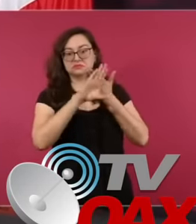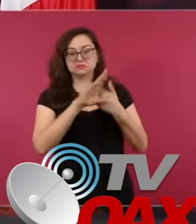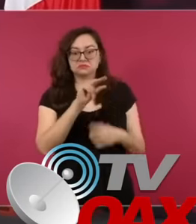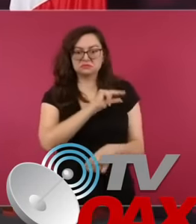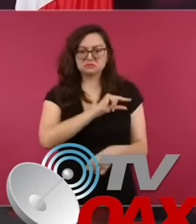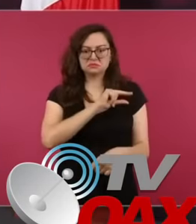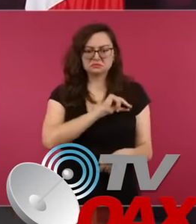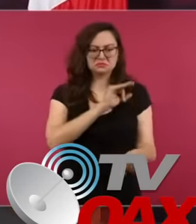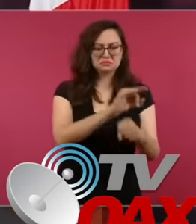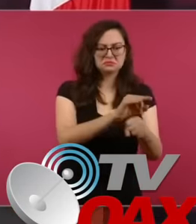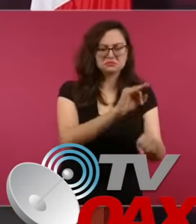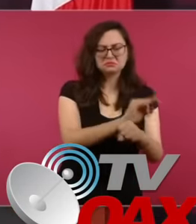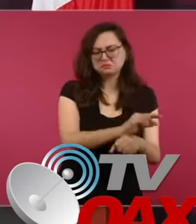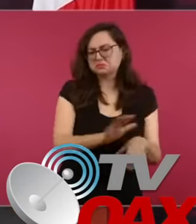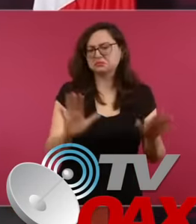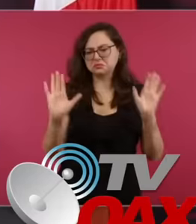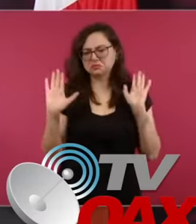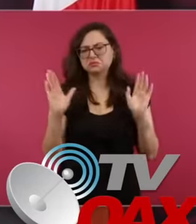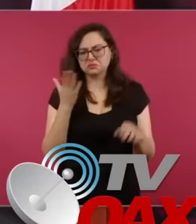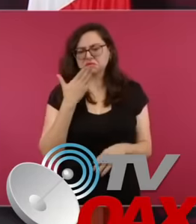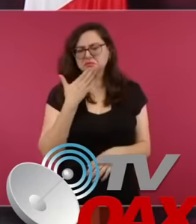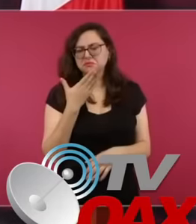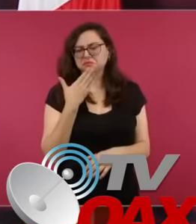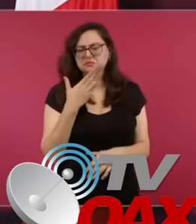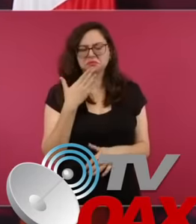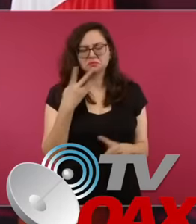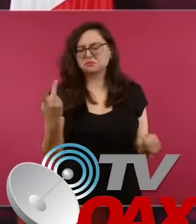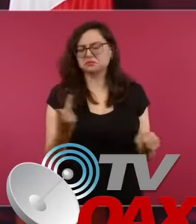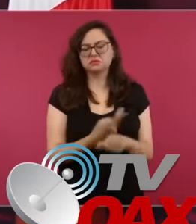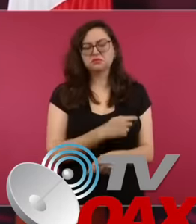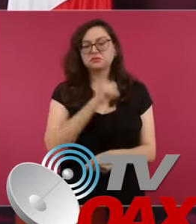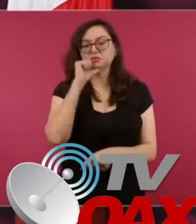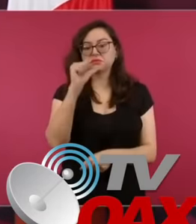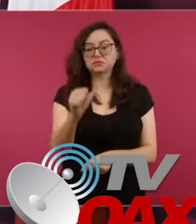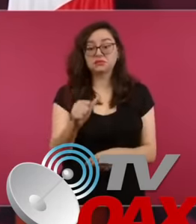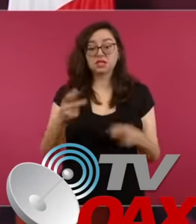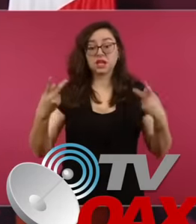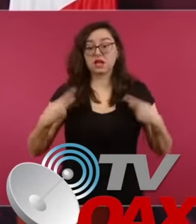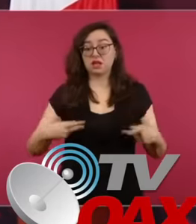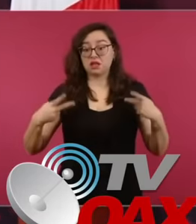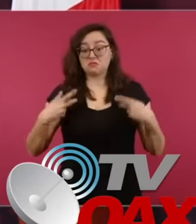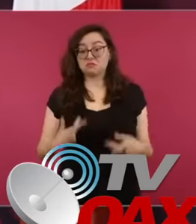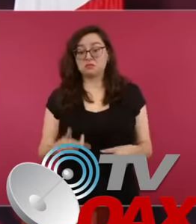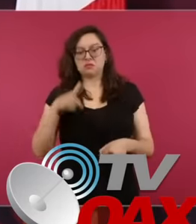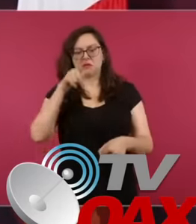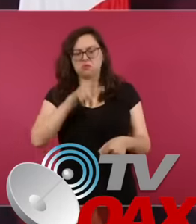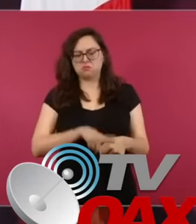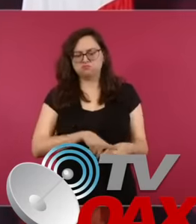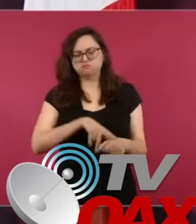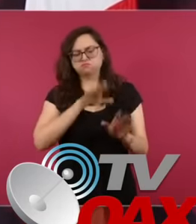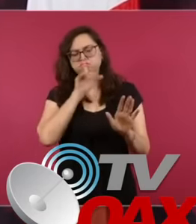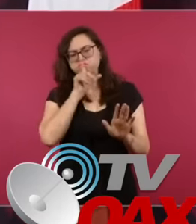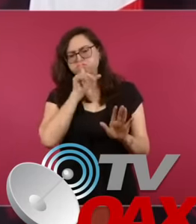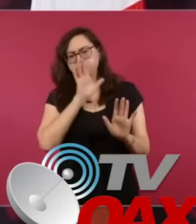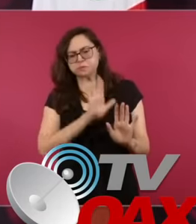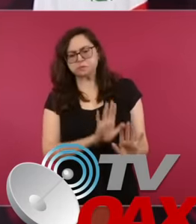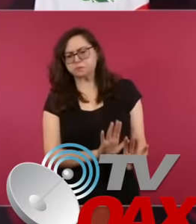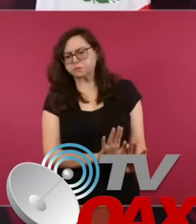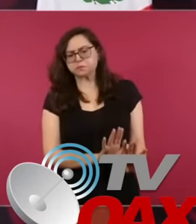ningún pleito, no es nada personal, es nada más aclarar las